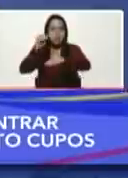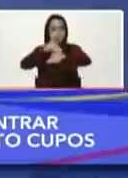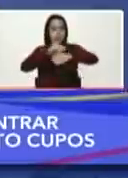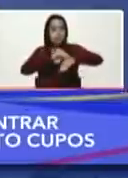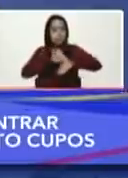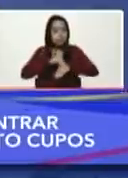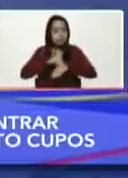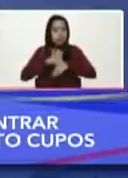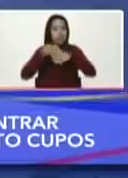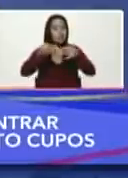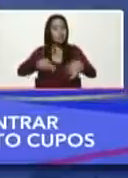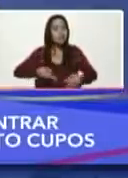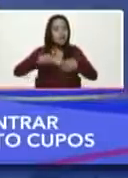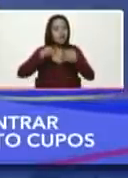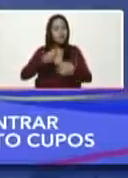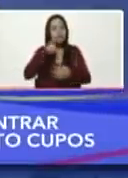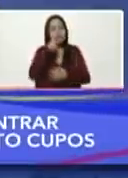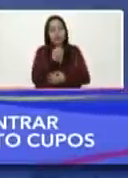siempre insisto,